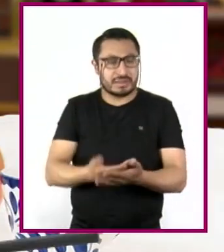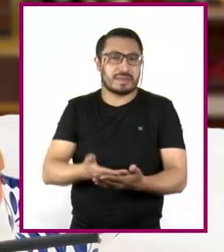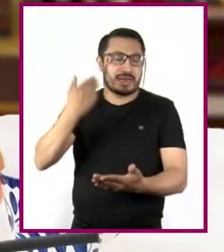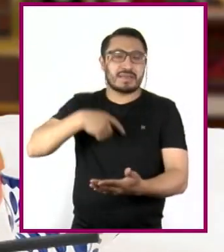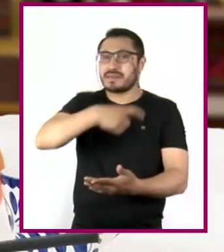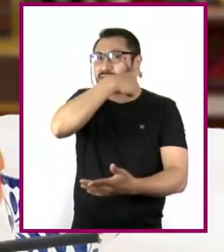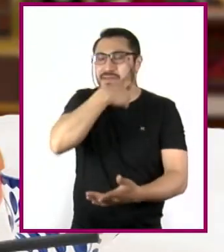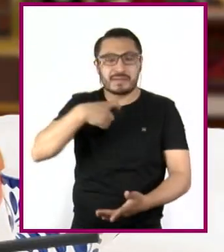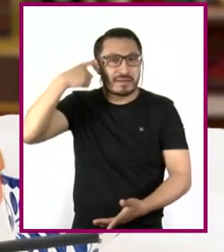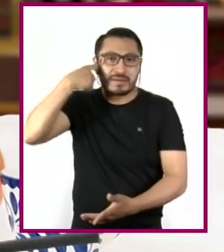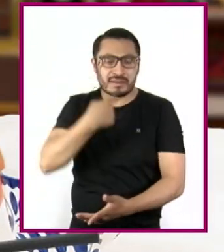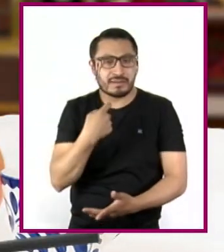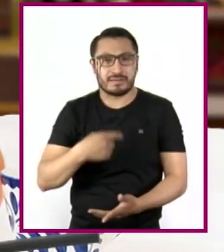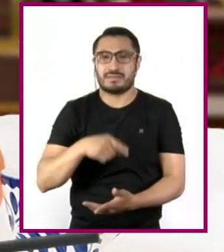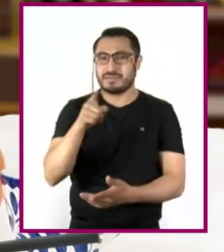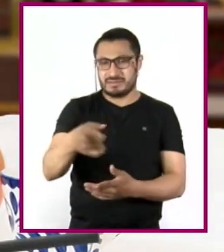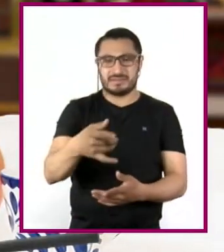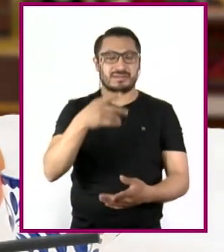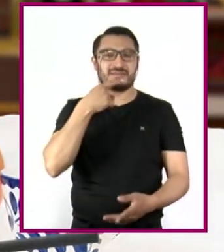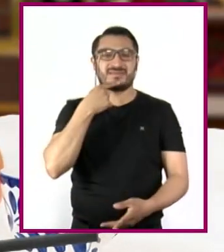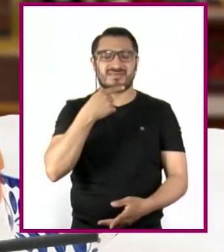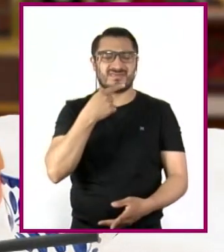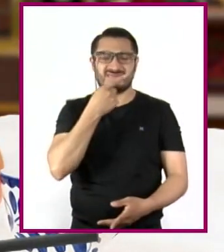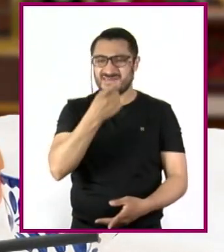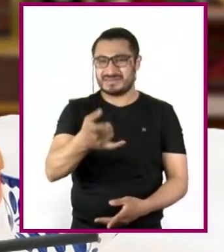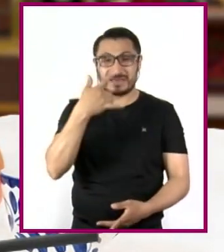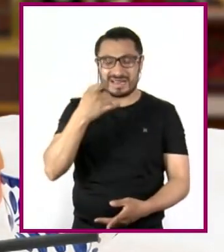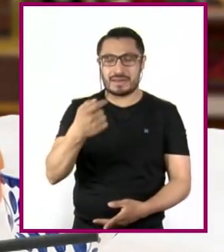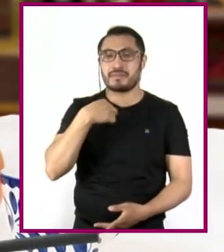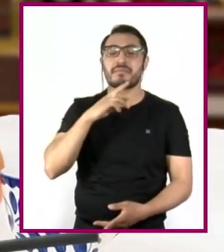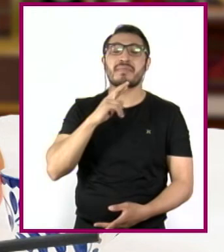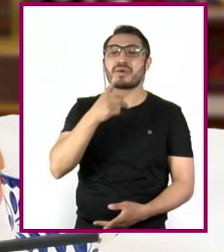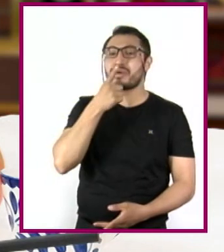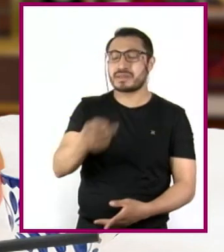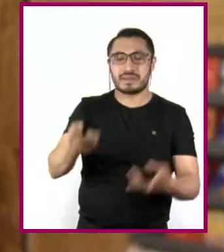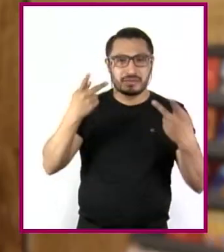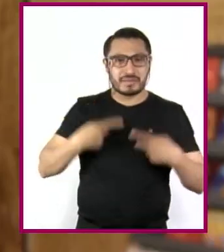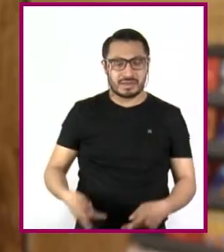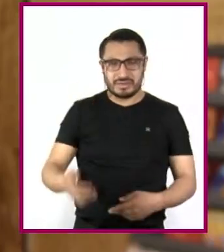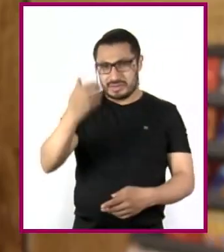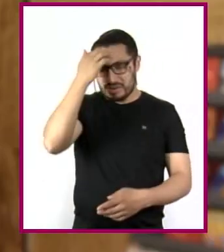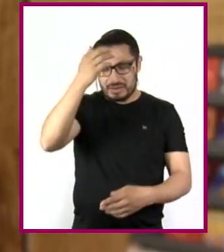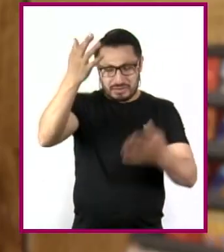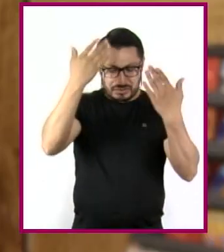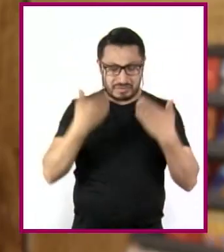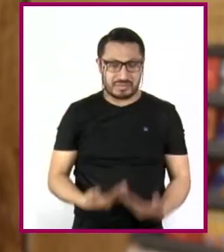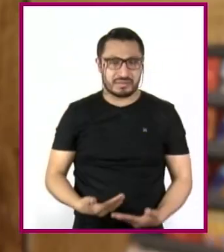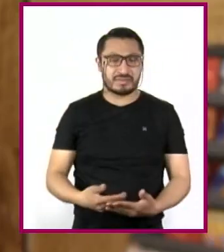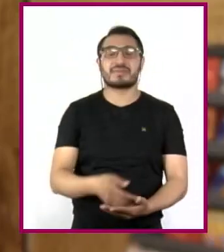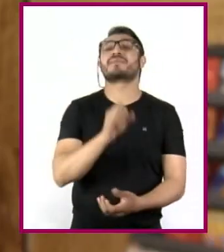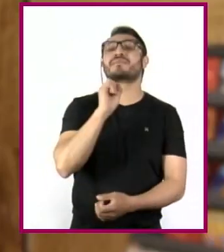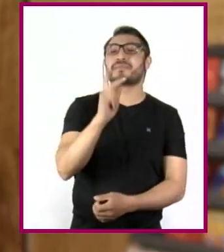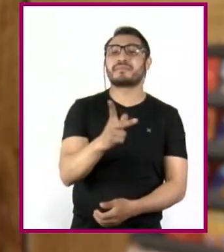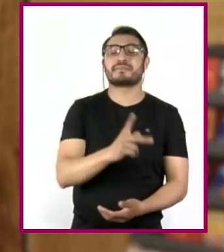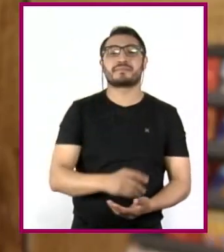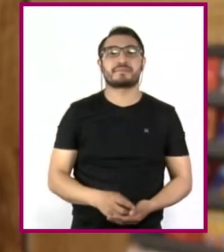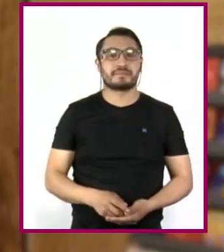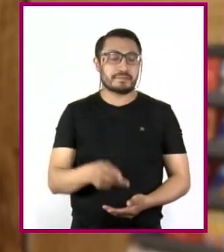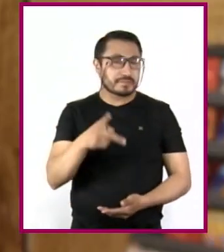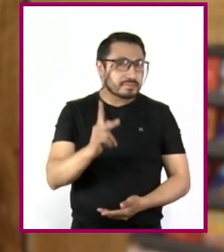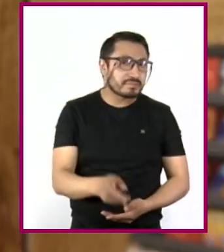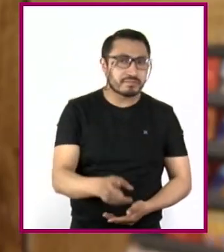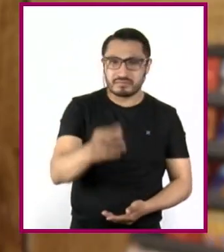rasuraba. Y hablo raro, Emi. Mejor di que la persona es autoconsciente. Ándale. Pero